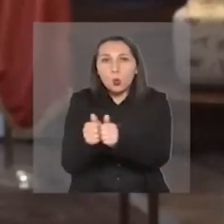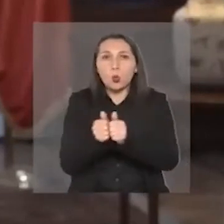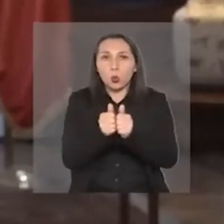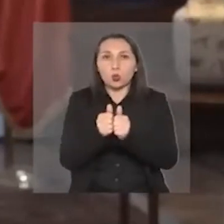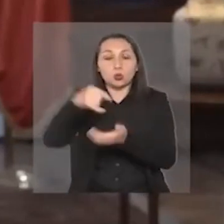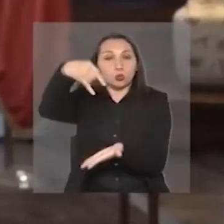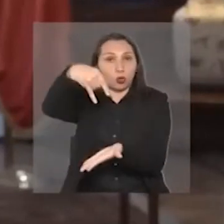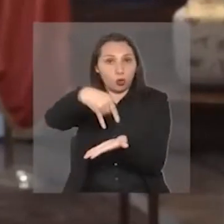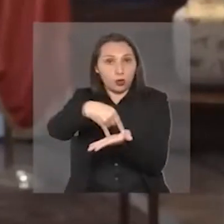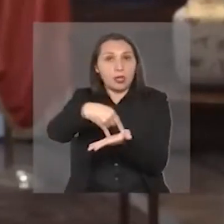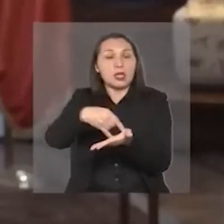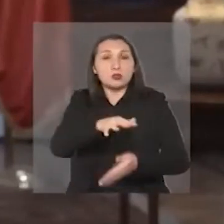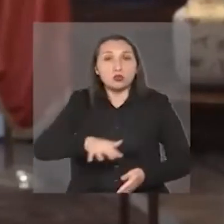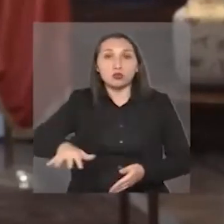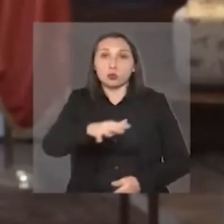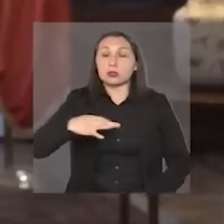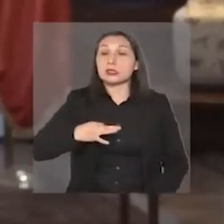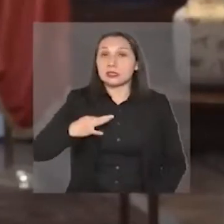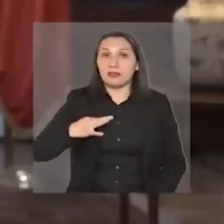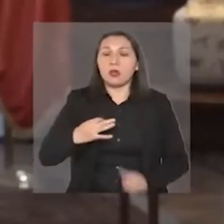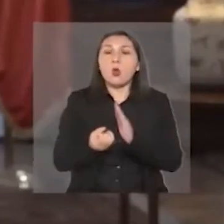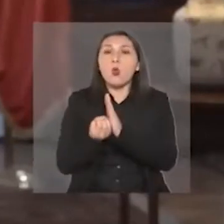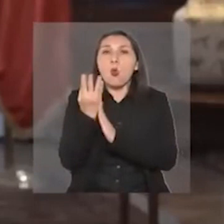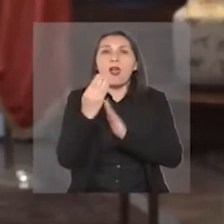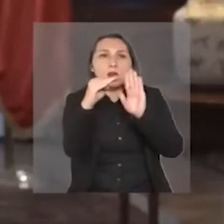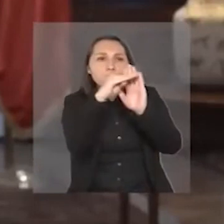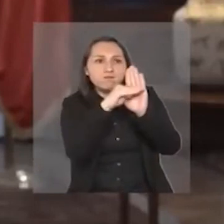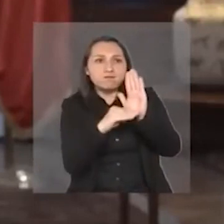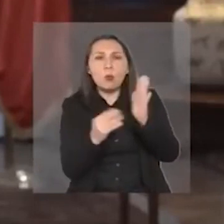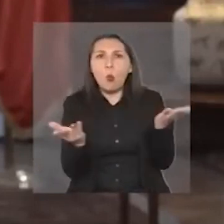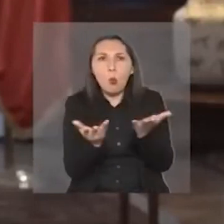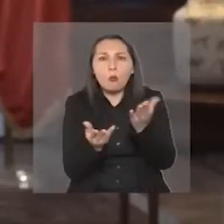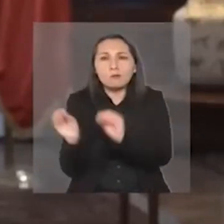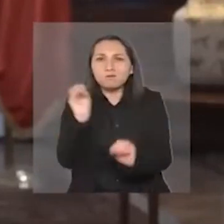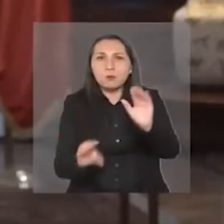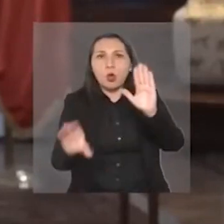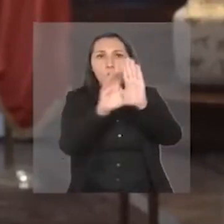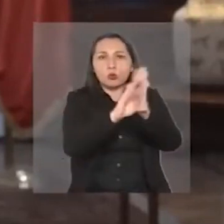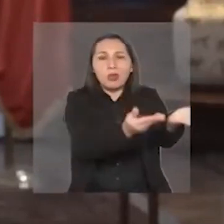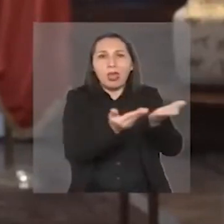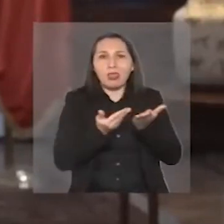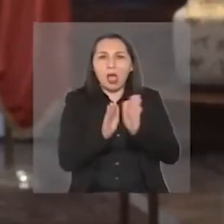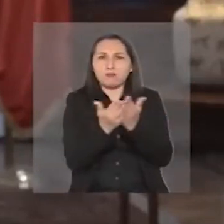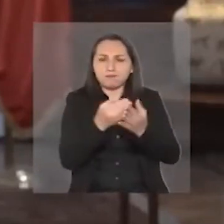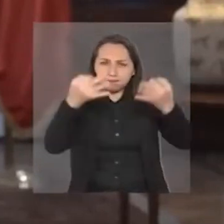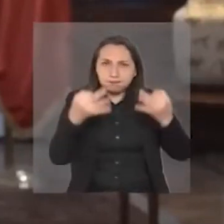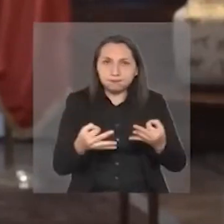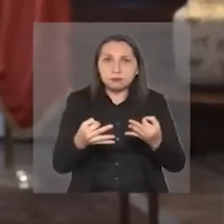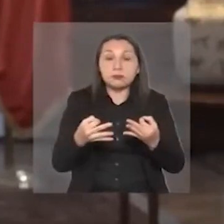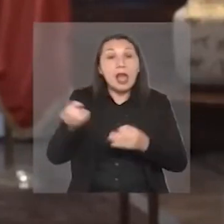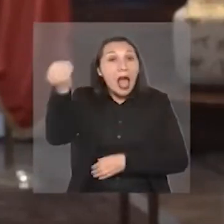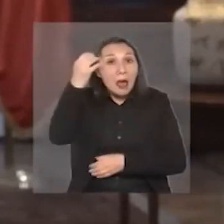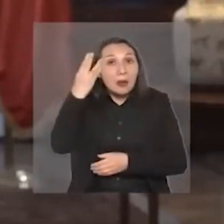con el Congreso y la sociedad civil un nuevo itinerario constituyente que nos entregue un texto que, recogiendo